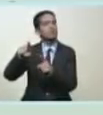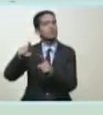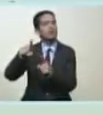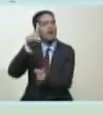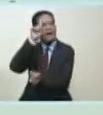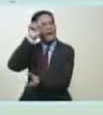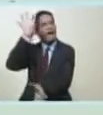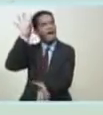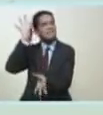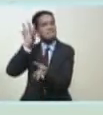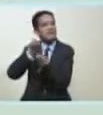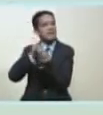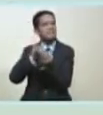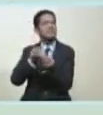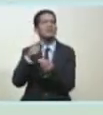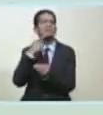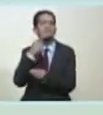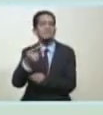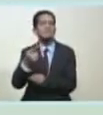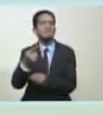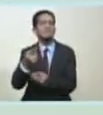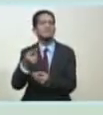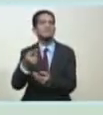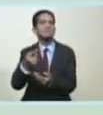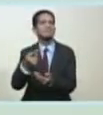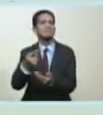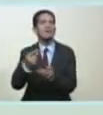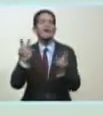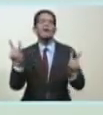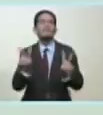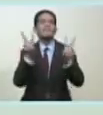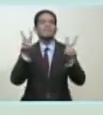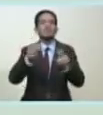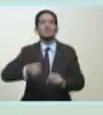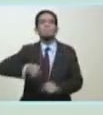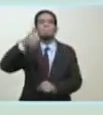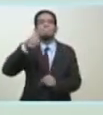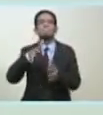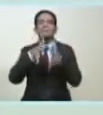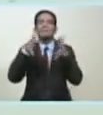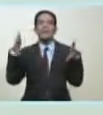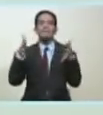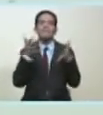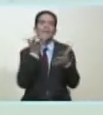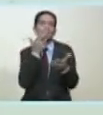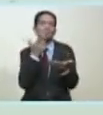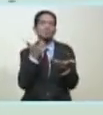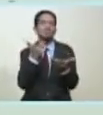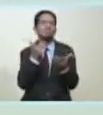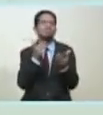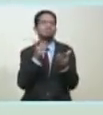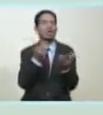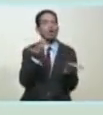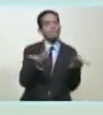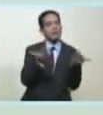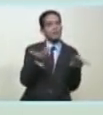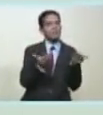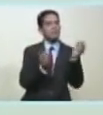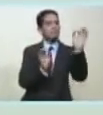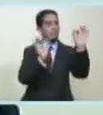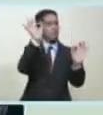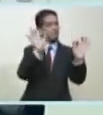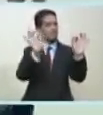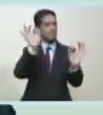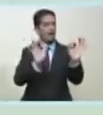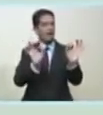que señalan que ha sido la victoria más grande desde el punto de vista porcentual y más legítima de